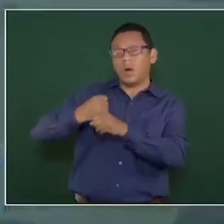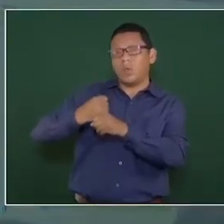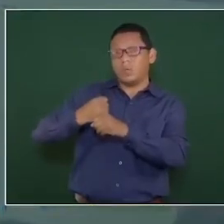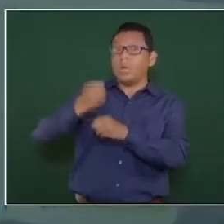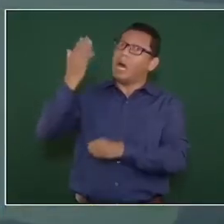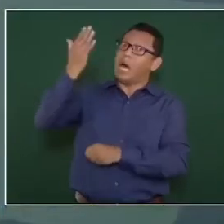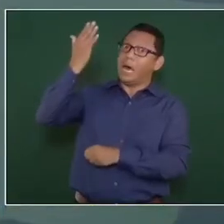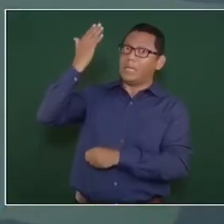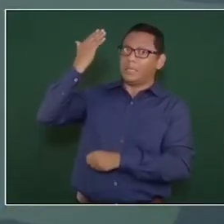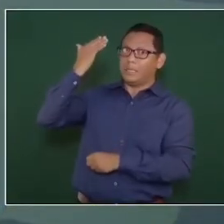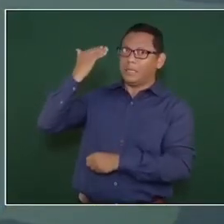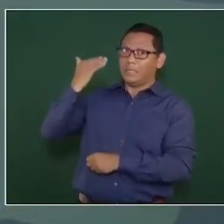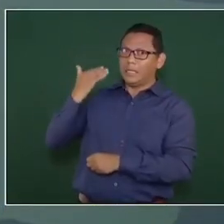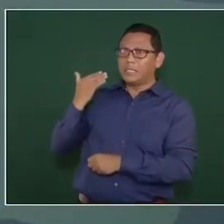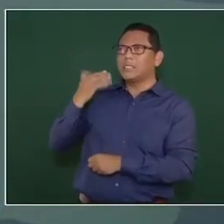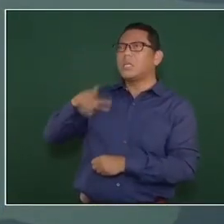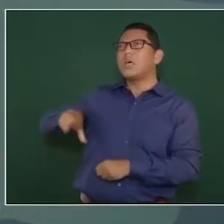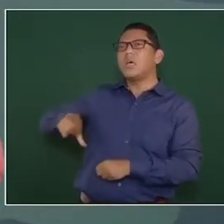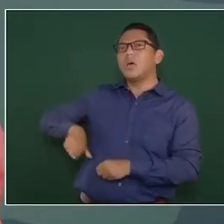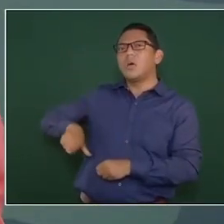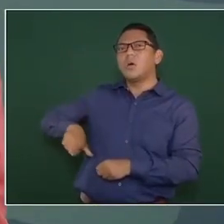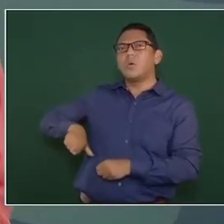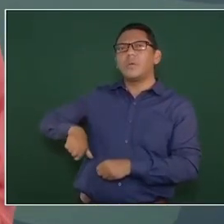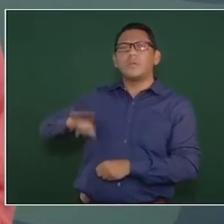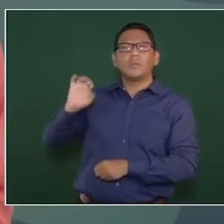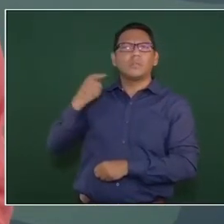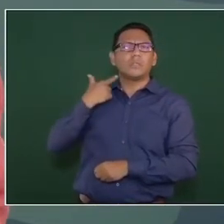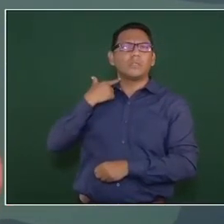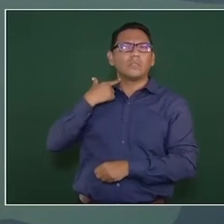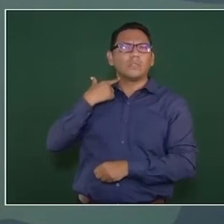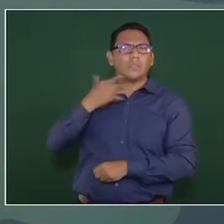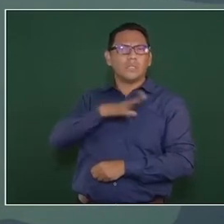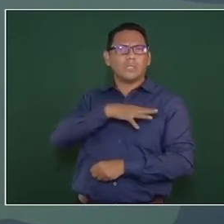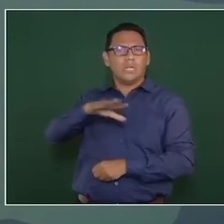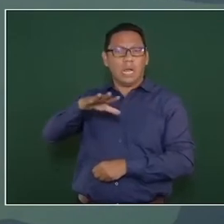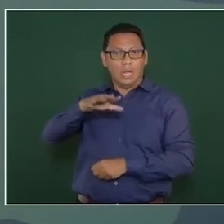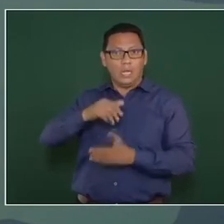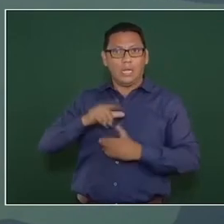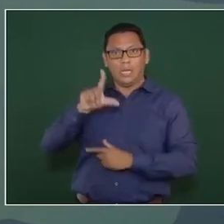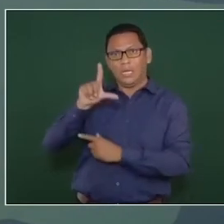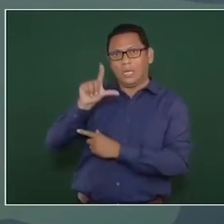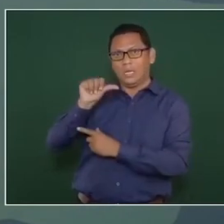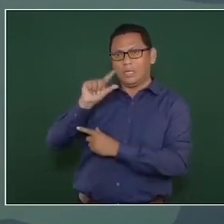época durante el gobierno del general Lázaro Cárdenas,